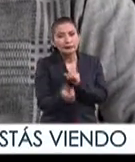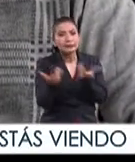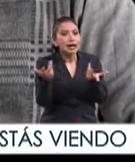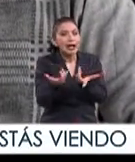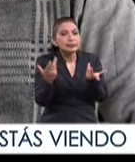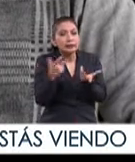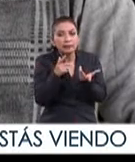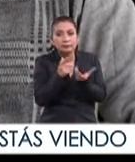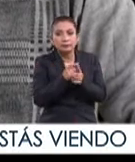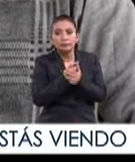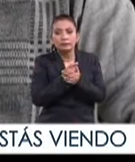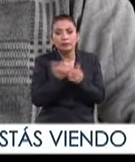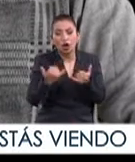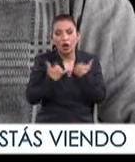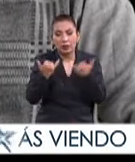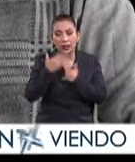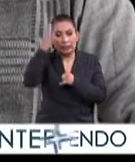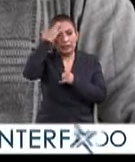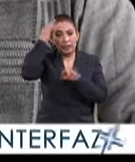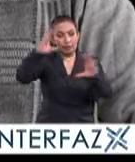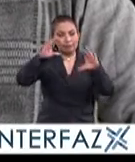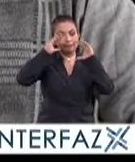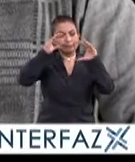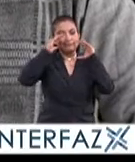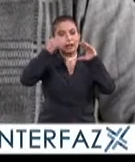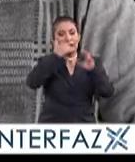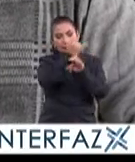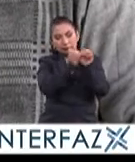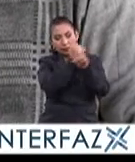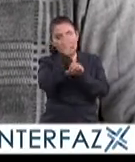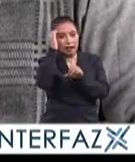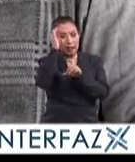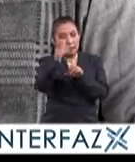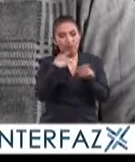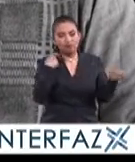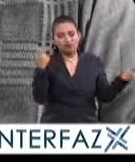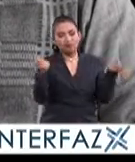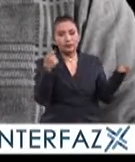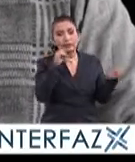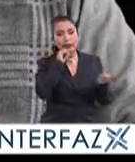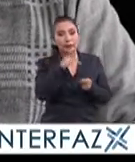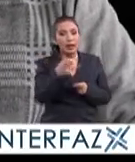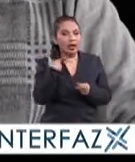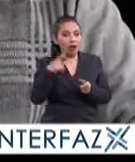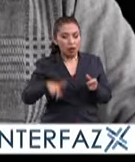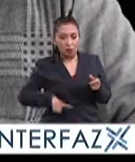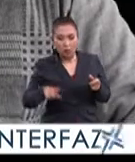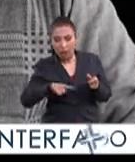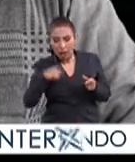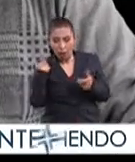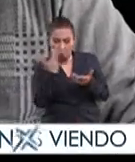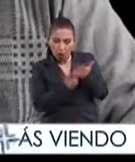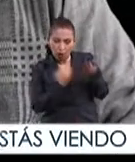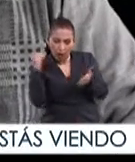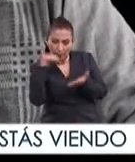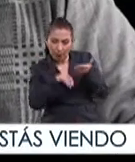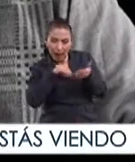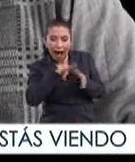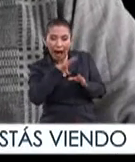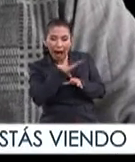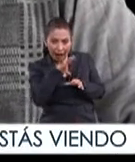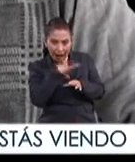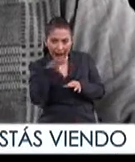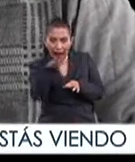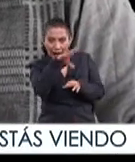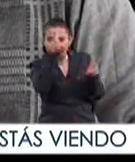hacer jóvenes líderes en estudio de crimen y gobernanza, así como las políticas públicas que se han implementado